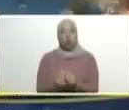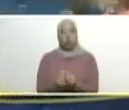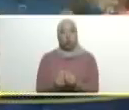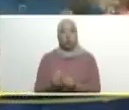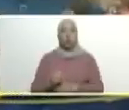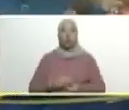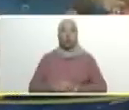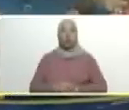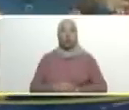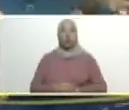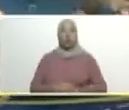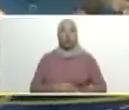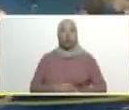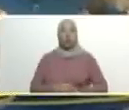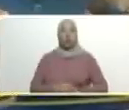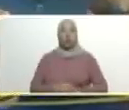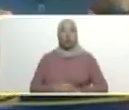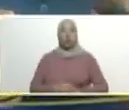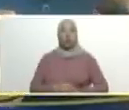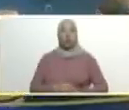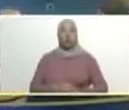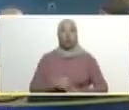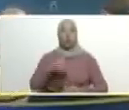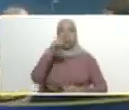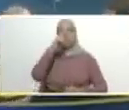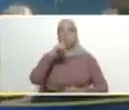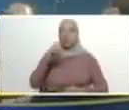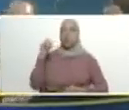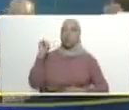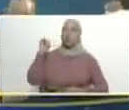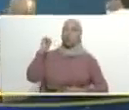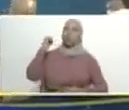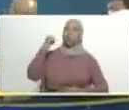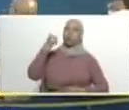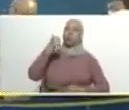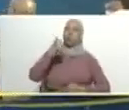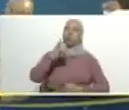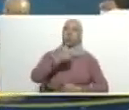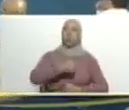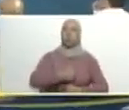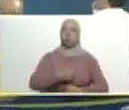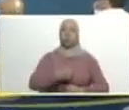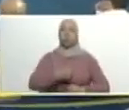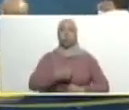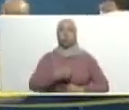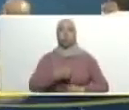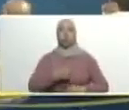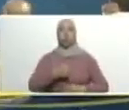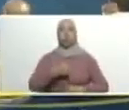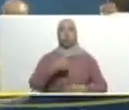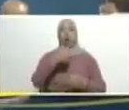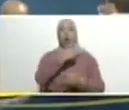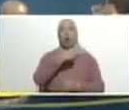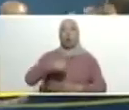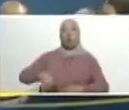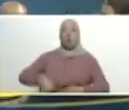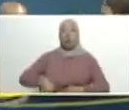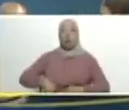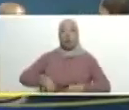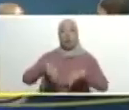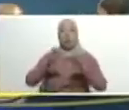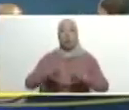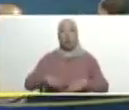de una manera como lo hemos debido hacer durante mucho tiempo. Y eso fue suspendido. La firma de los